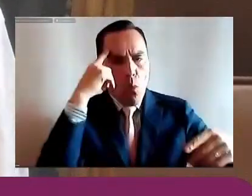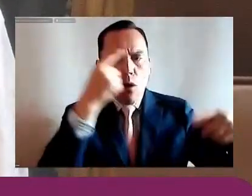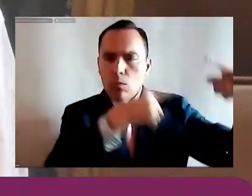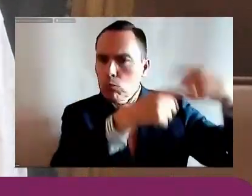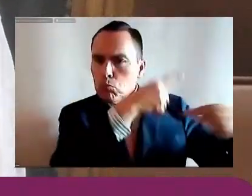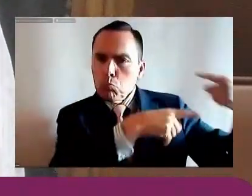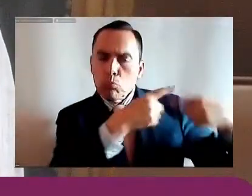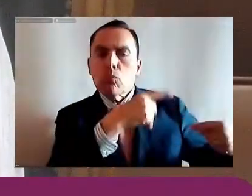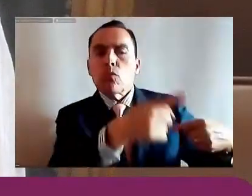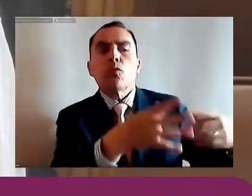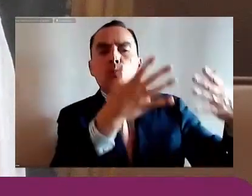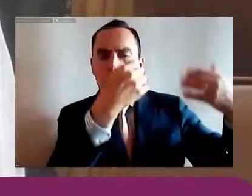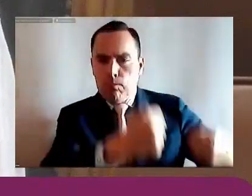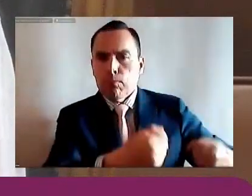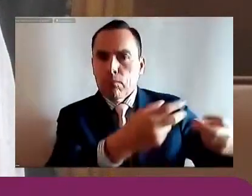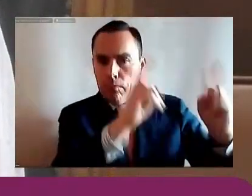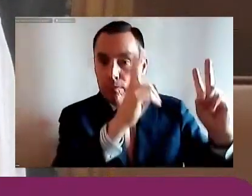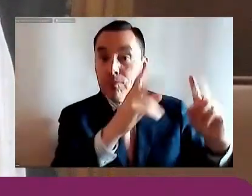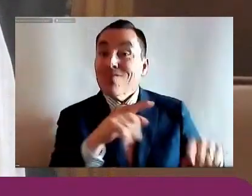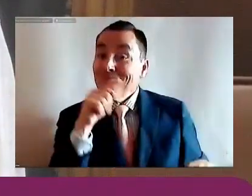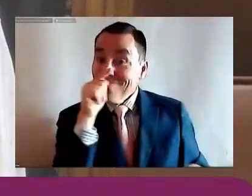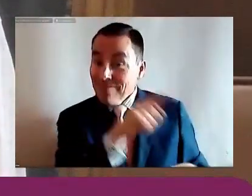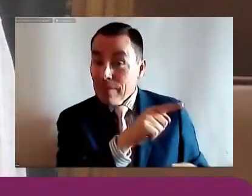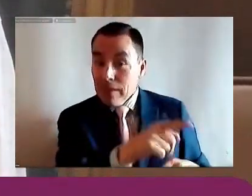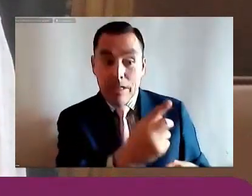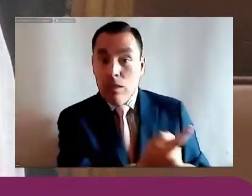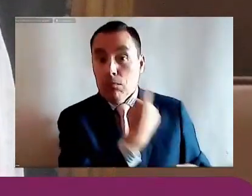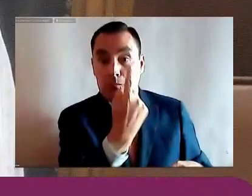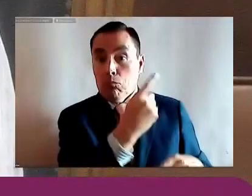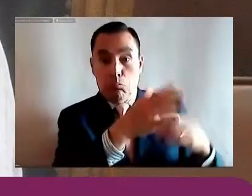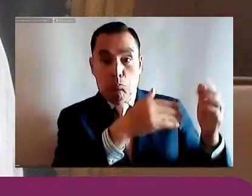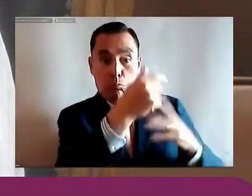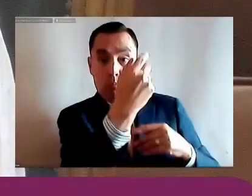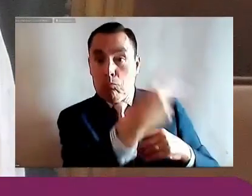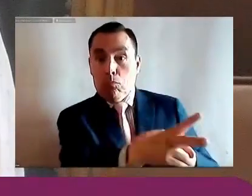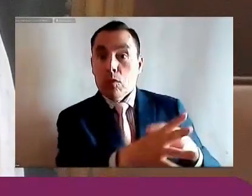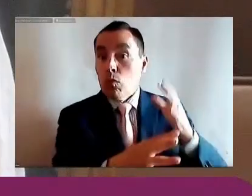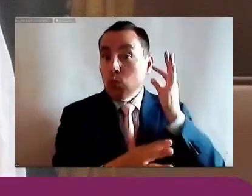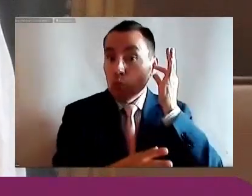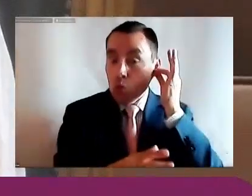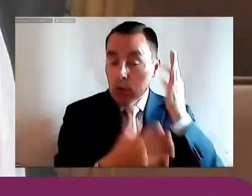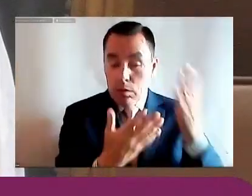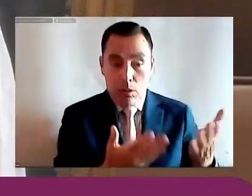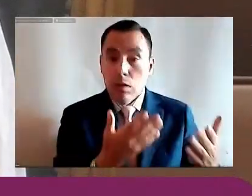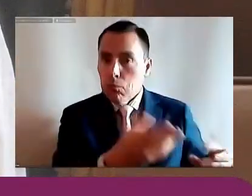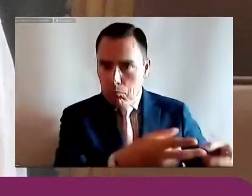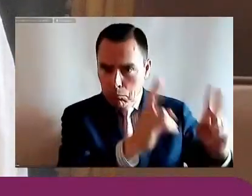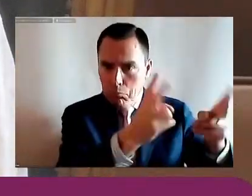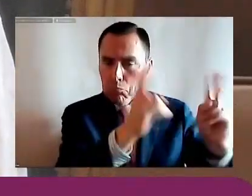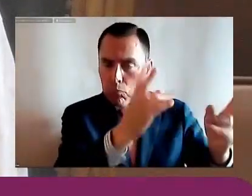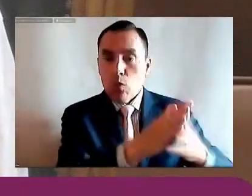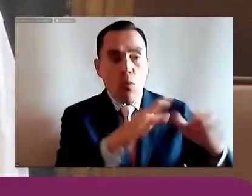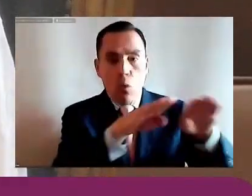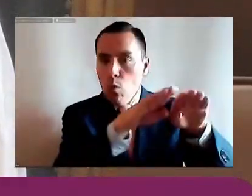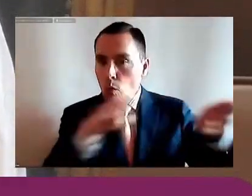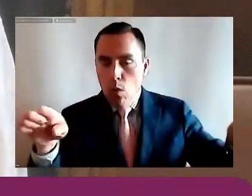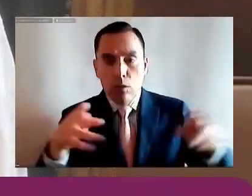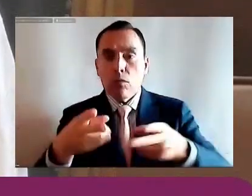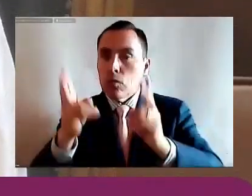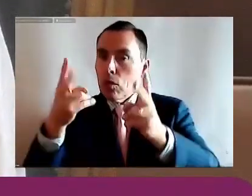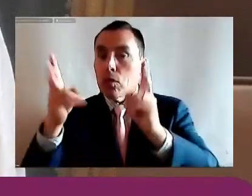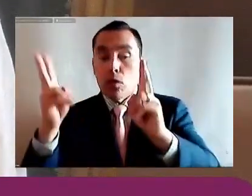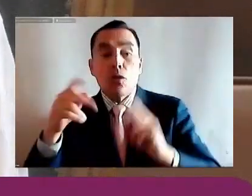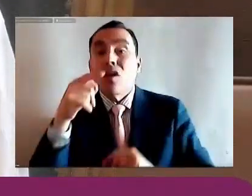posibles. Con ello, la autonomía, también agrega, es muy consistente con la igualdad de derechos o más bien